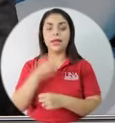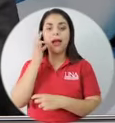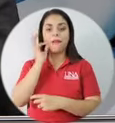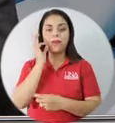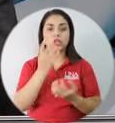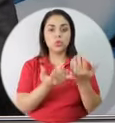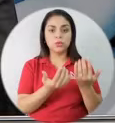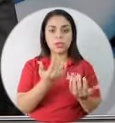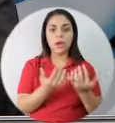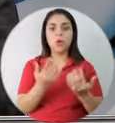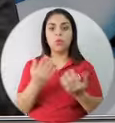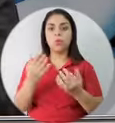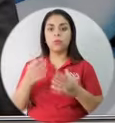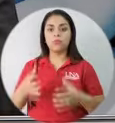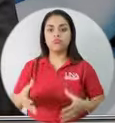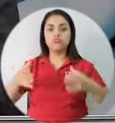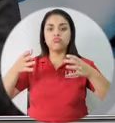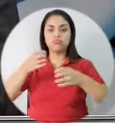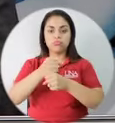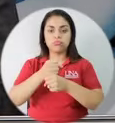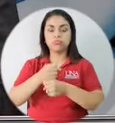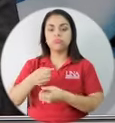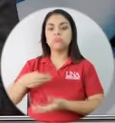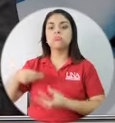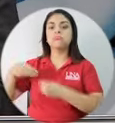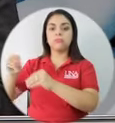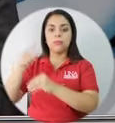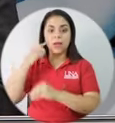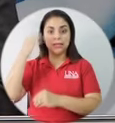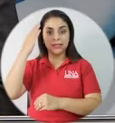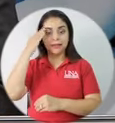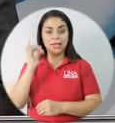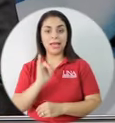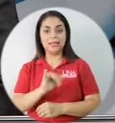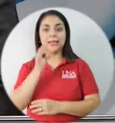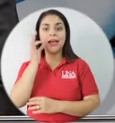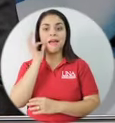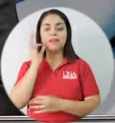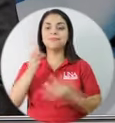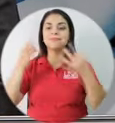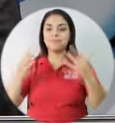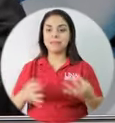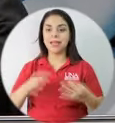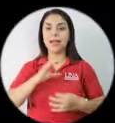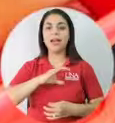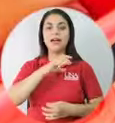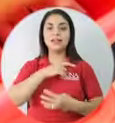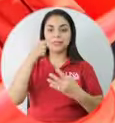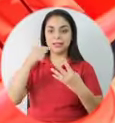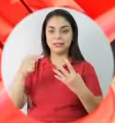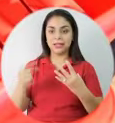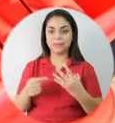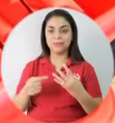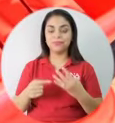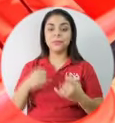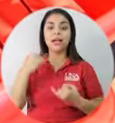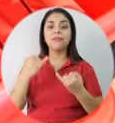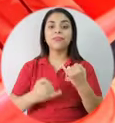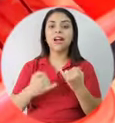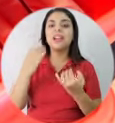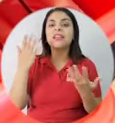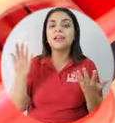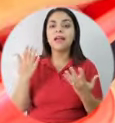de tostado, de empacado, etcétera, para garantizar que ese café reúna las características específicas. Al final de cuentas, lo que tenemos